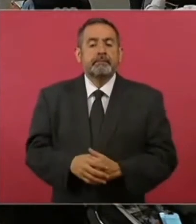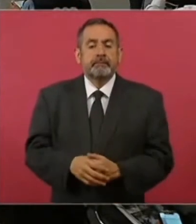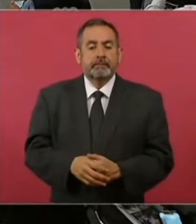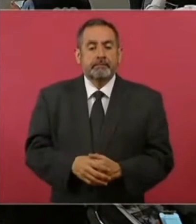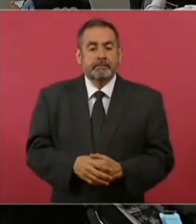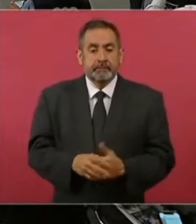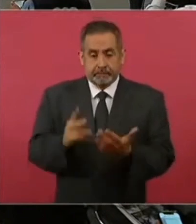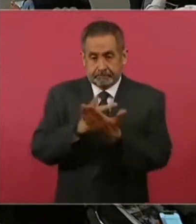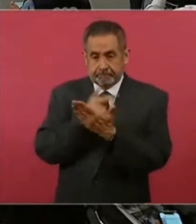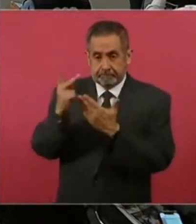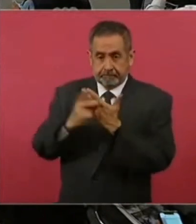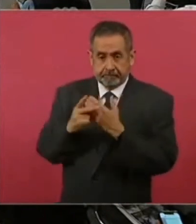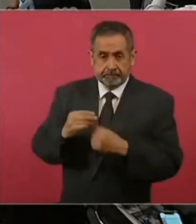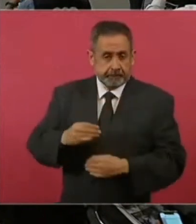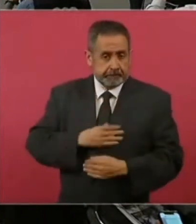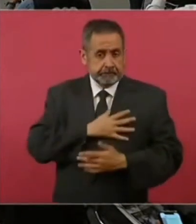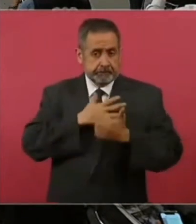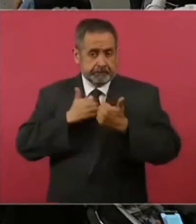los programas de bienestar,